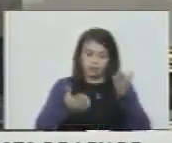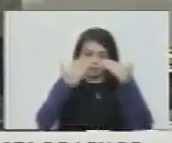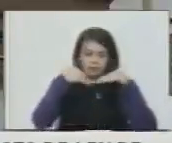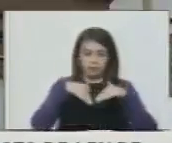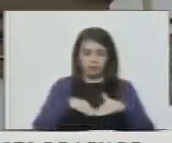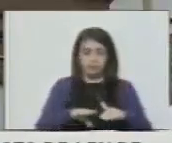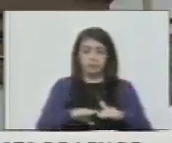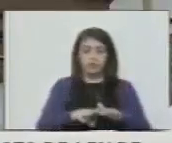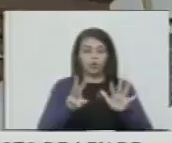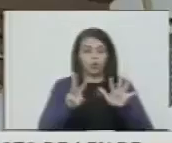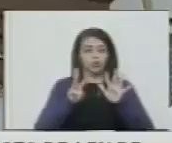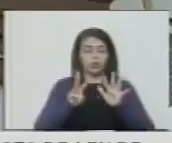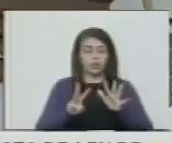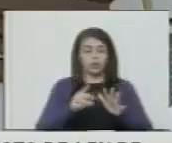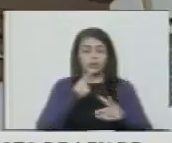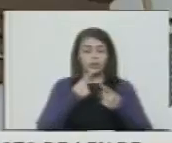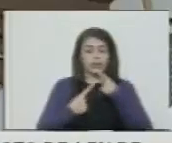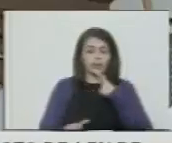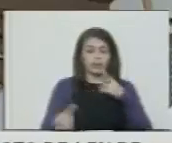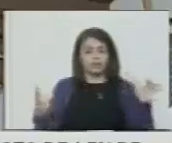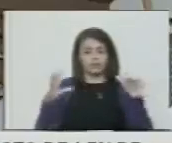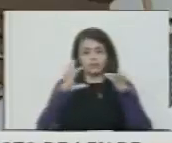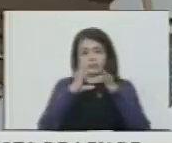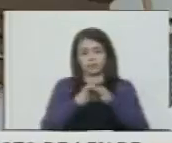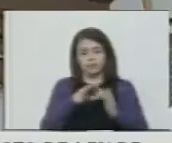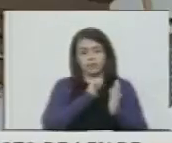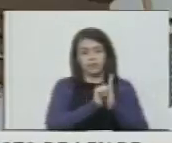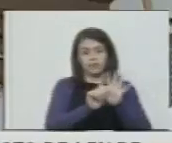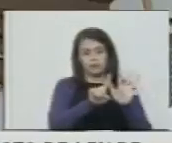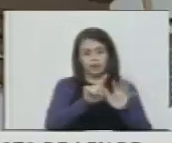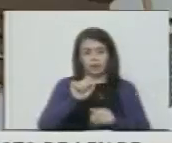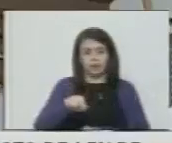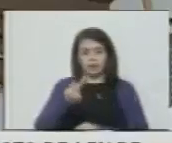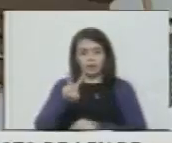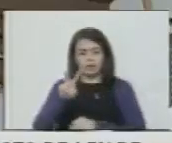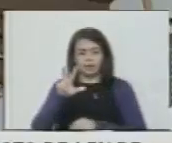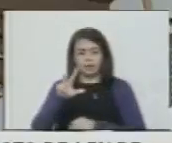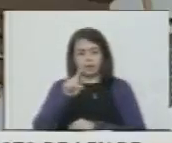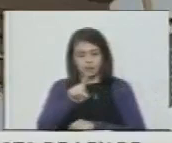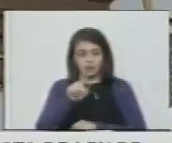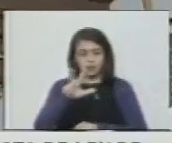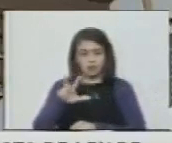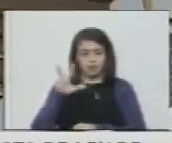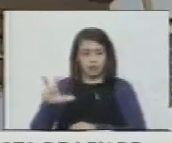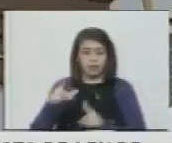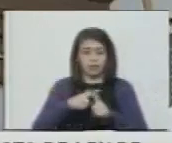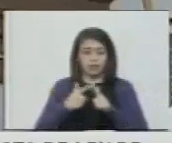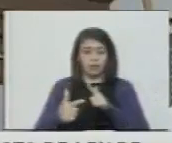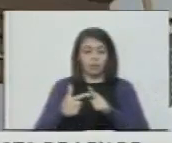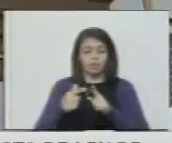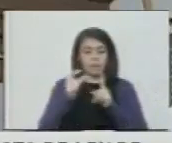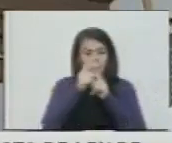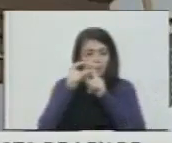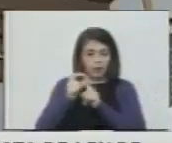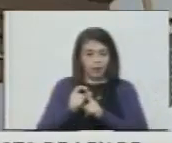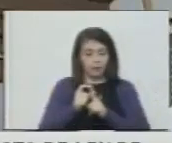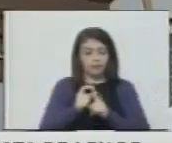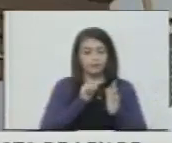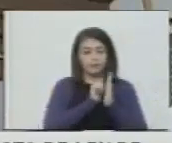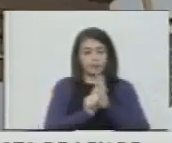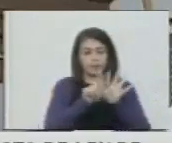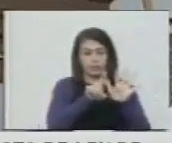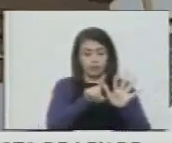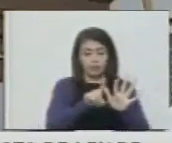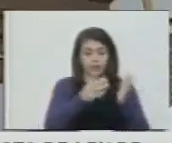Siguiente. Octavo. Se propone fusionar los artículos 6 y 133 en los términos siguientes.